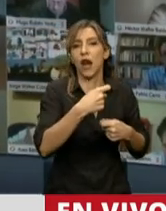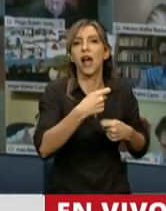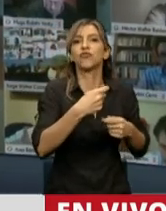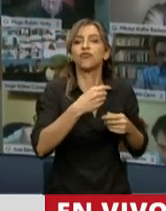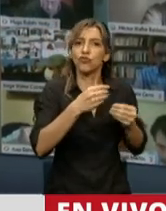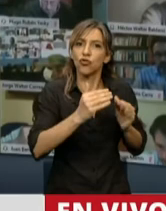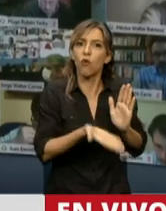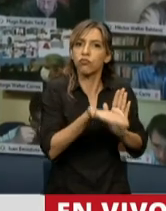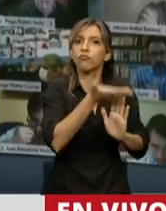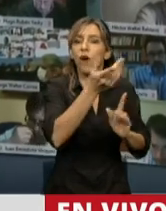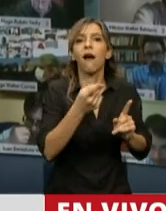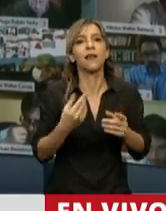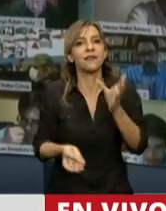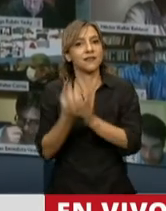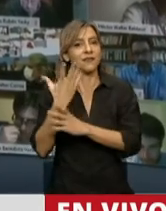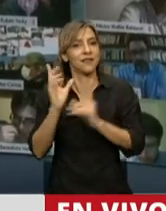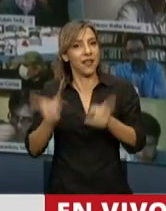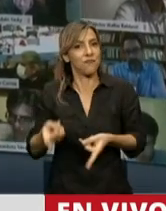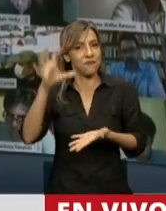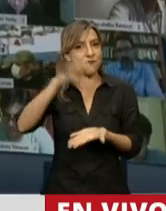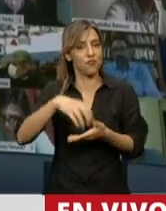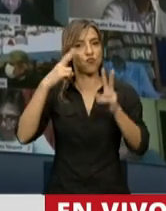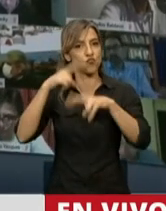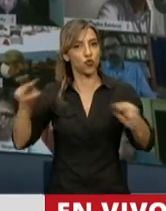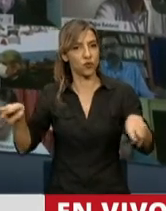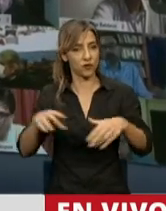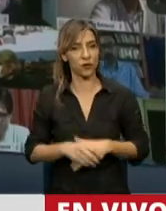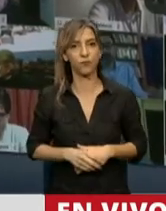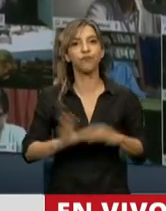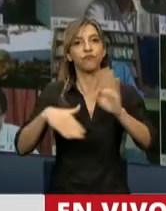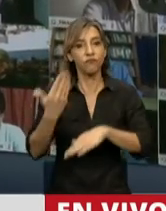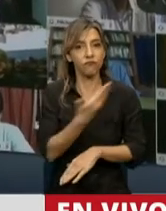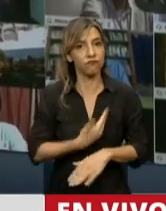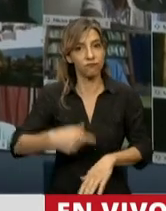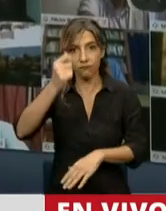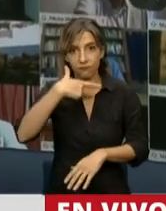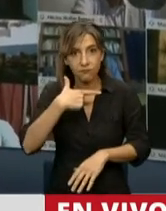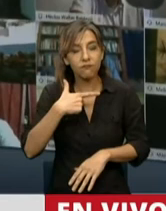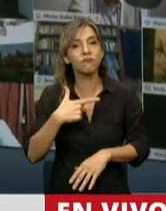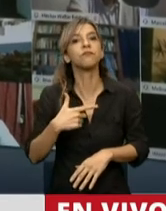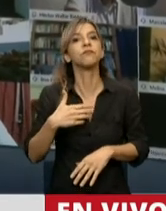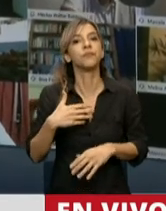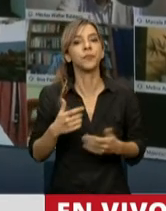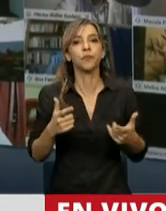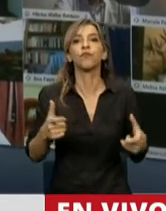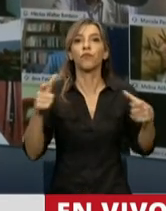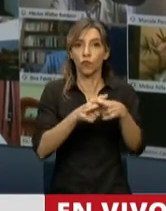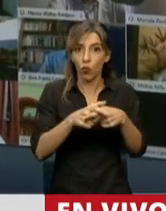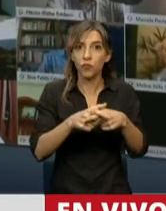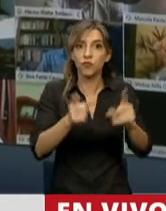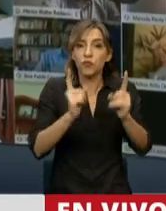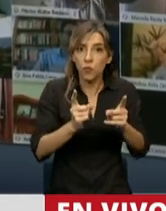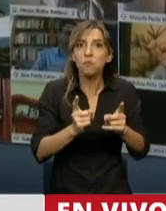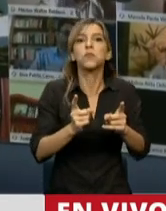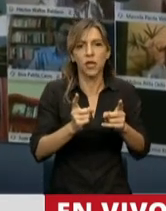Malvinas en la Ciudad Autónoma de Buenos Aires. Durante la gestión del presidente Macri se eleva la Comisión de Excombatientes para mejorar su